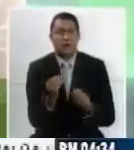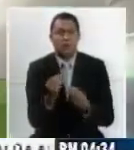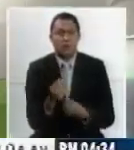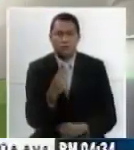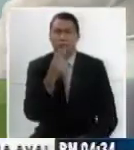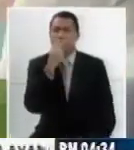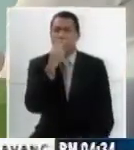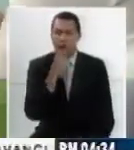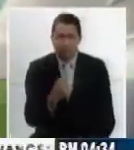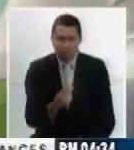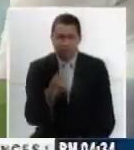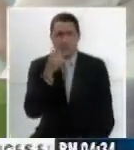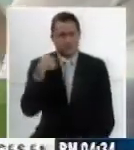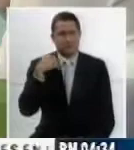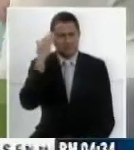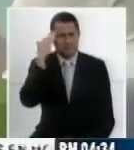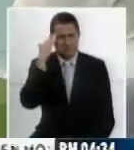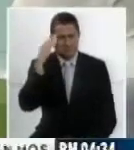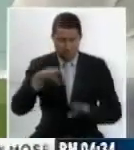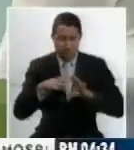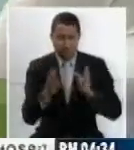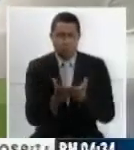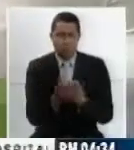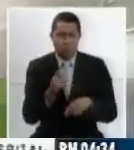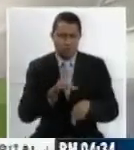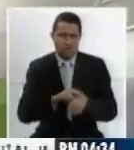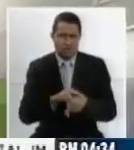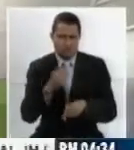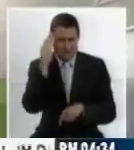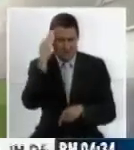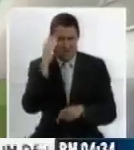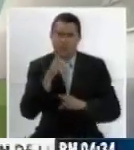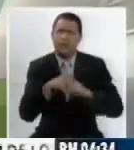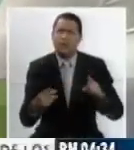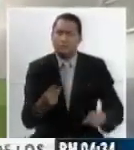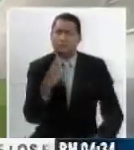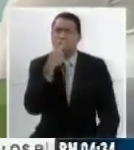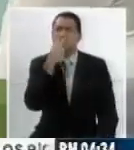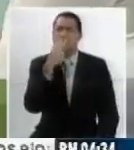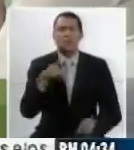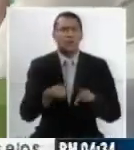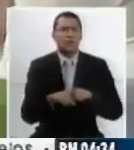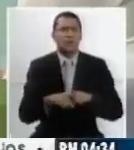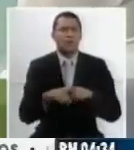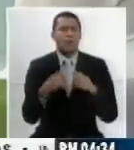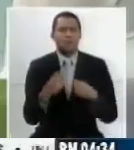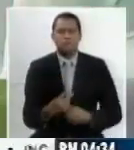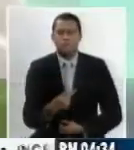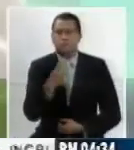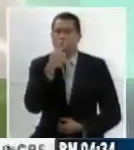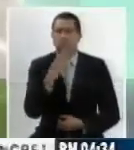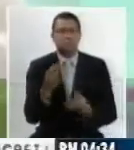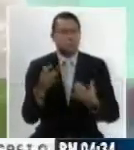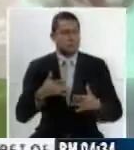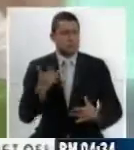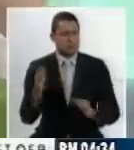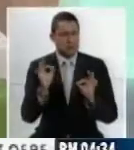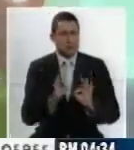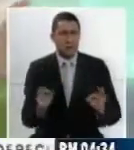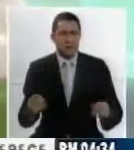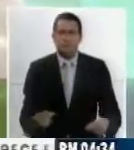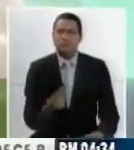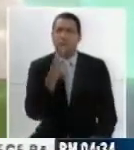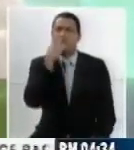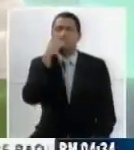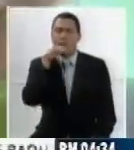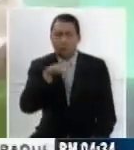ejecuta, a pesar de todo lo que nosotros sabemos en el mundo complejo de la medicina, que debe ser así como lo hacemos tú y yo, estamos respirando, nadie lo nota, el aire entra